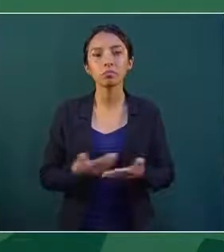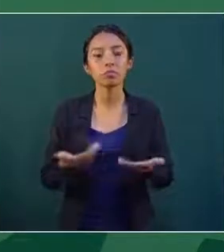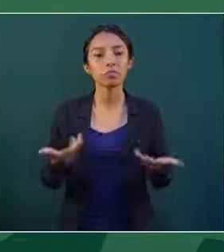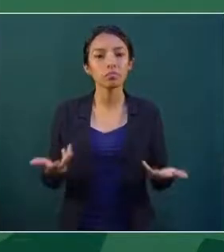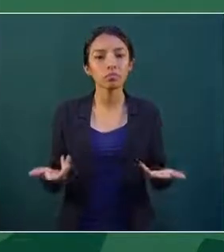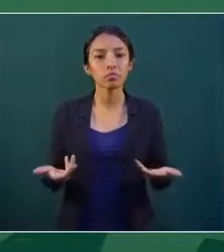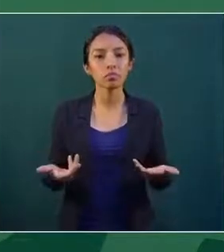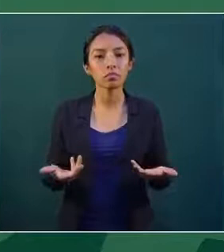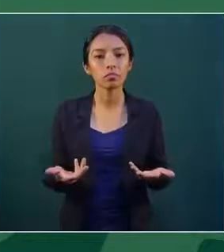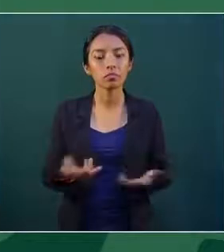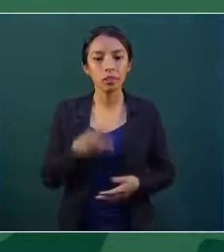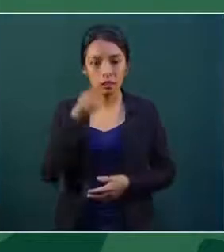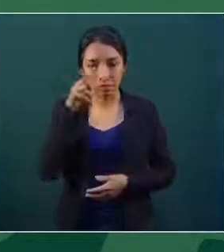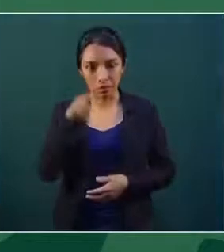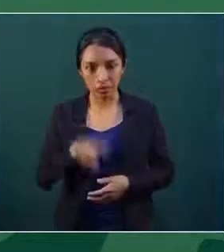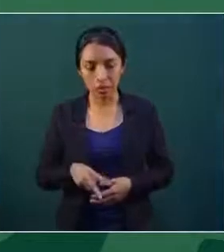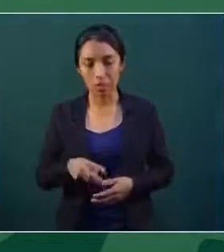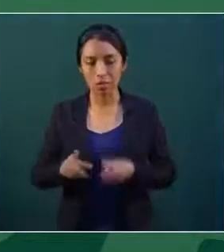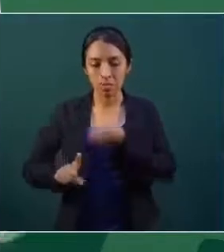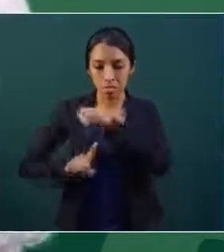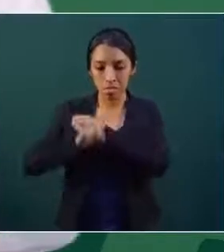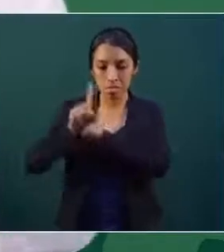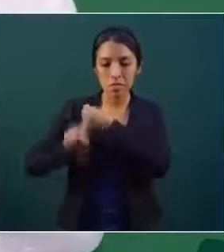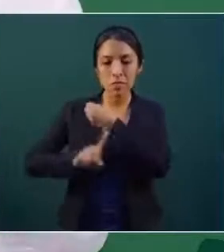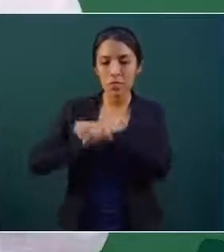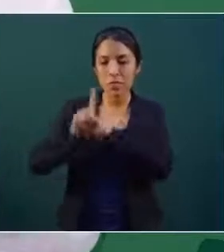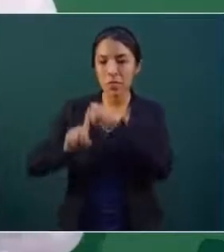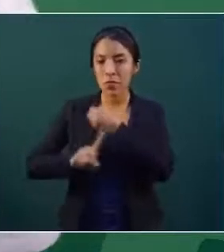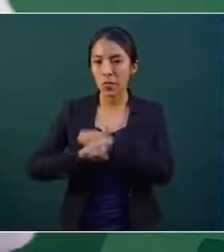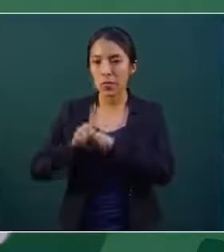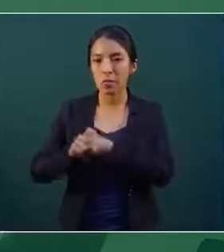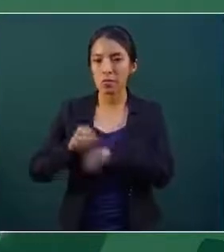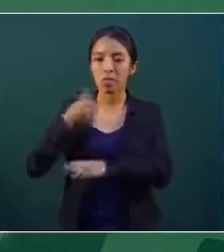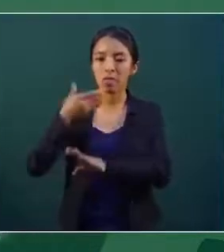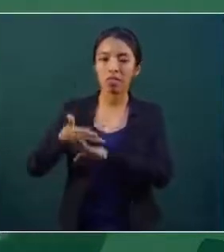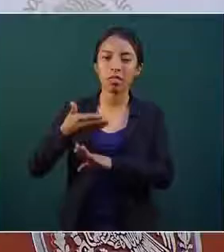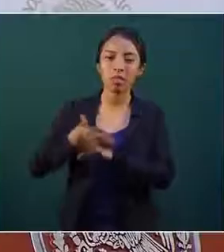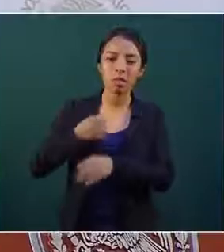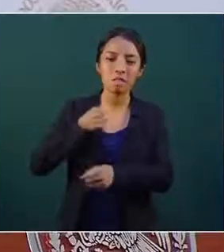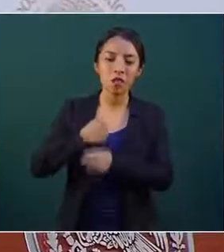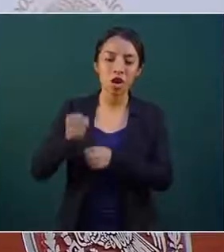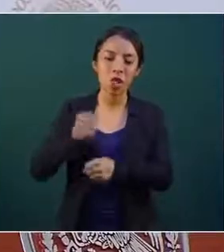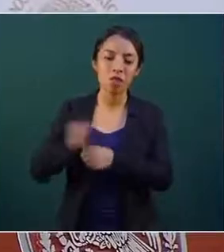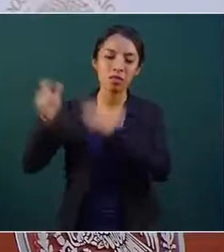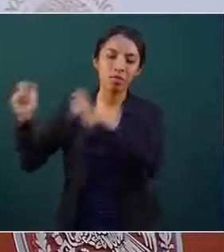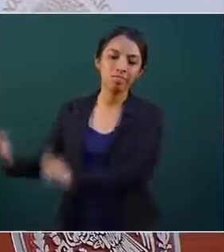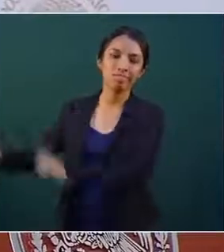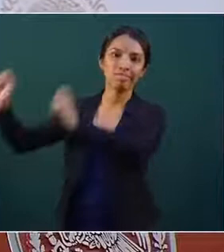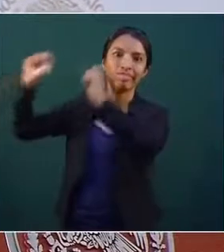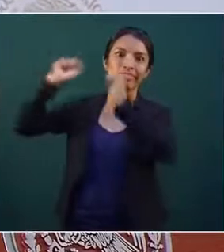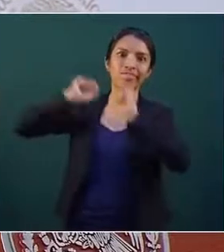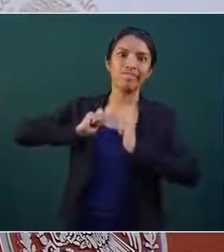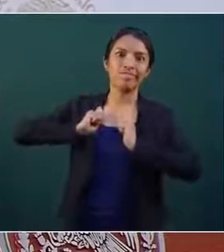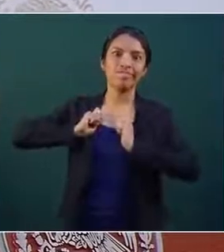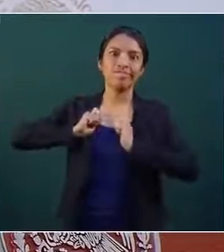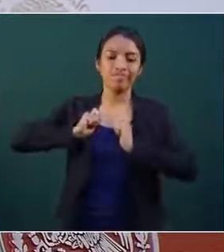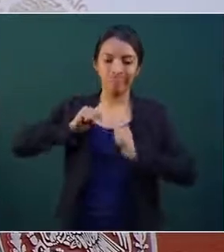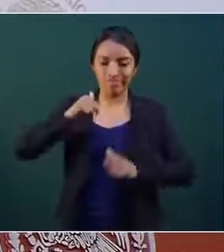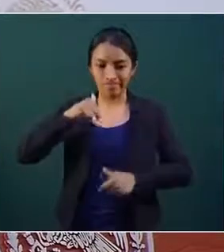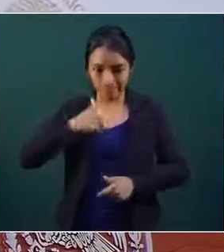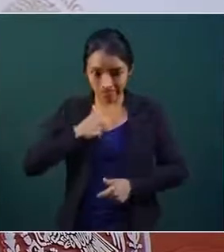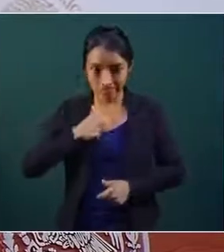enfrentar el grave problema de inseguridad y de violencia que heredamos en las